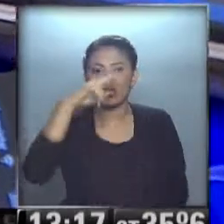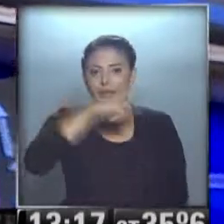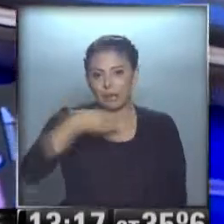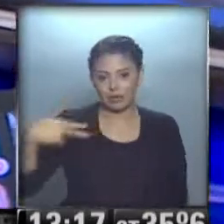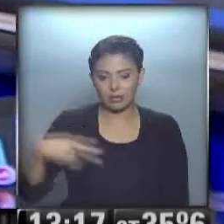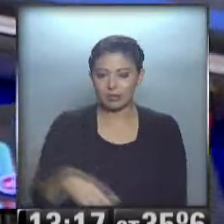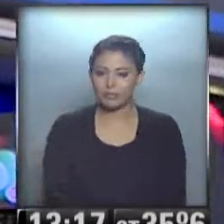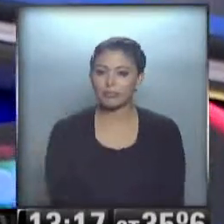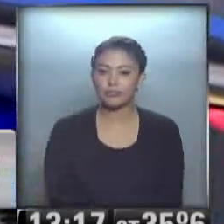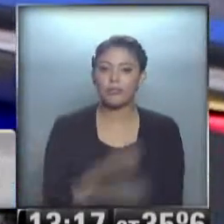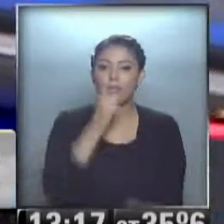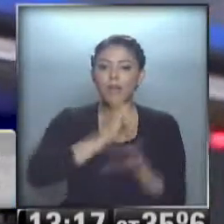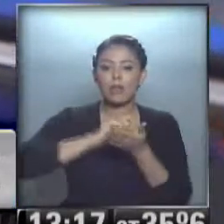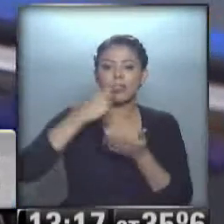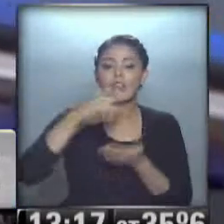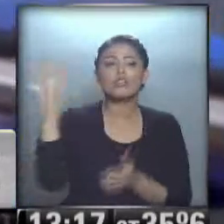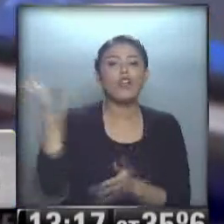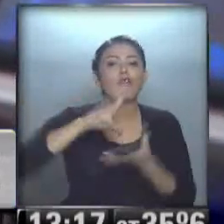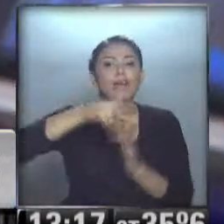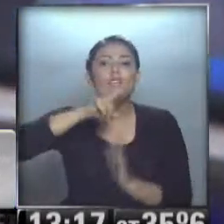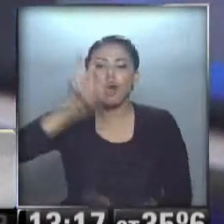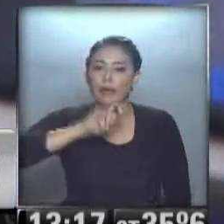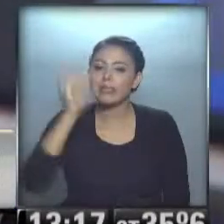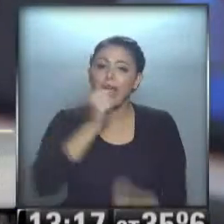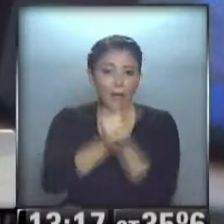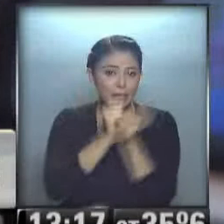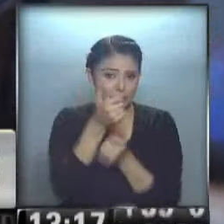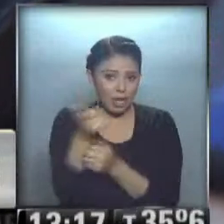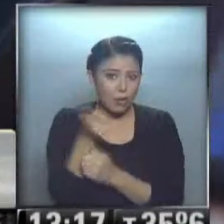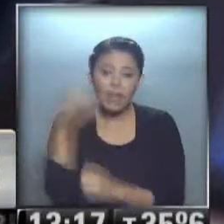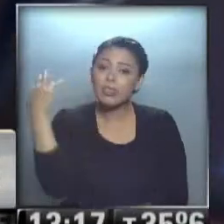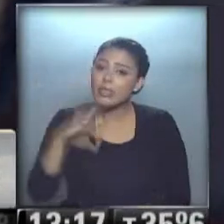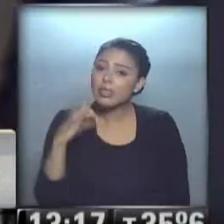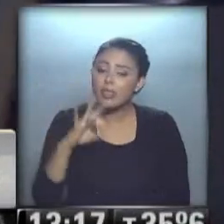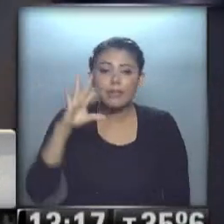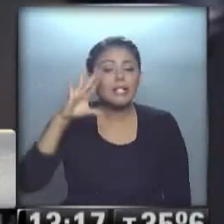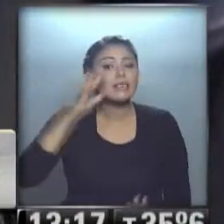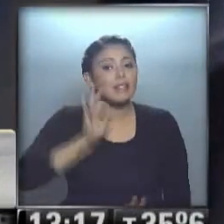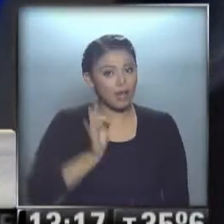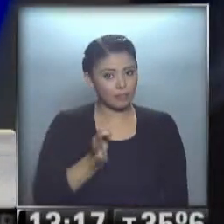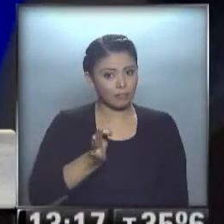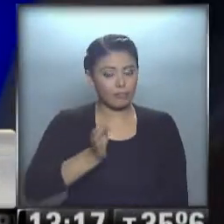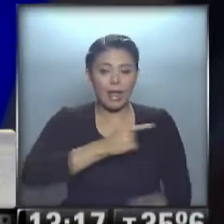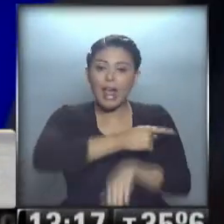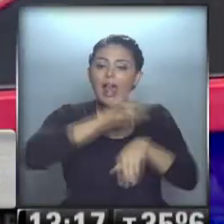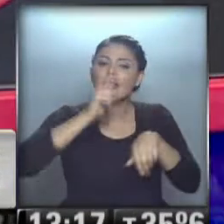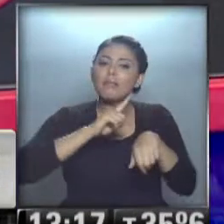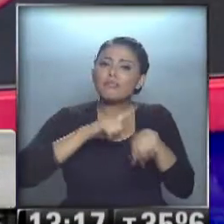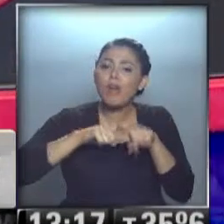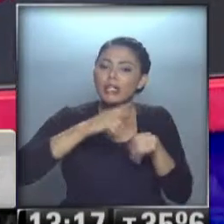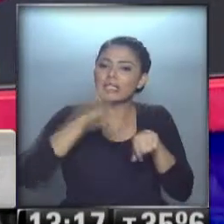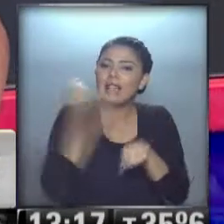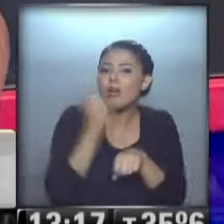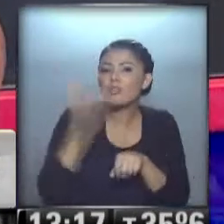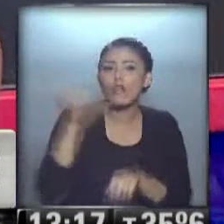las facturaciones que hagan las empresas de telefonía celular deberán tomar en cuenta la duración en segundos de las